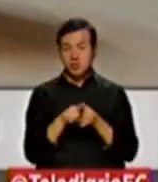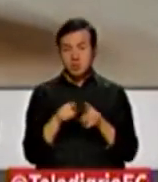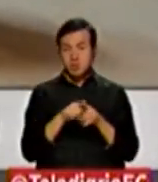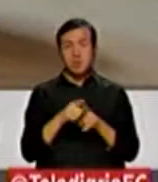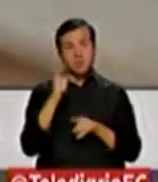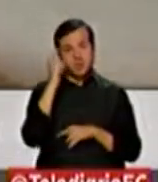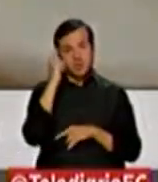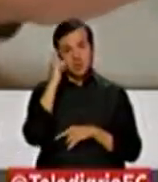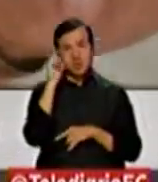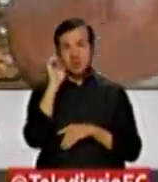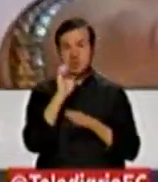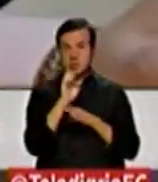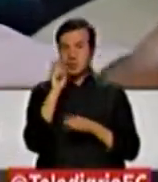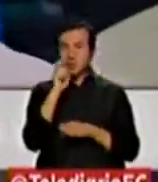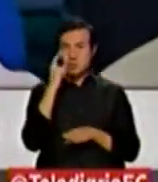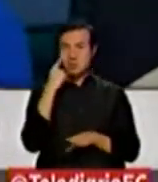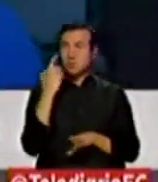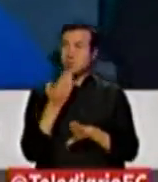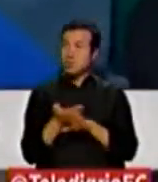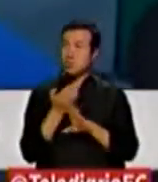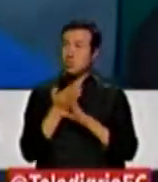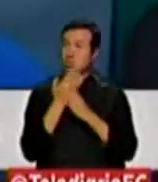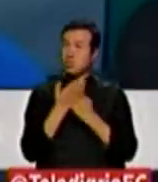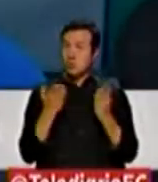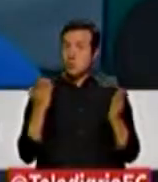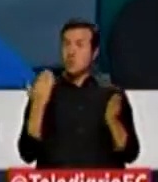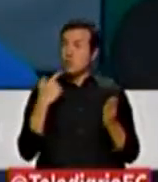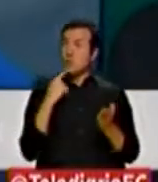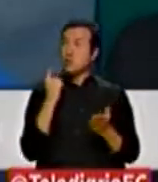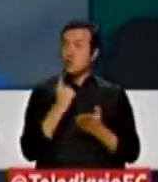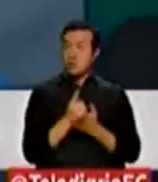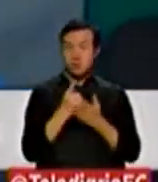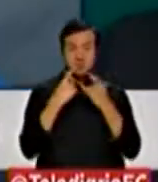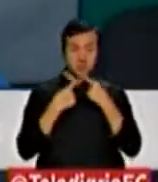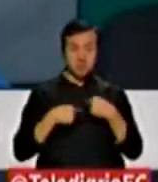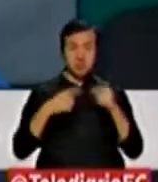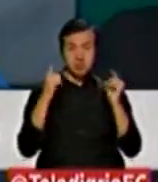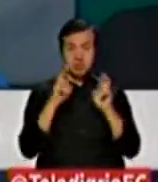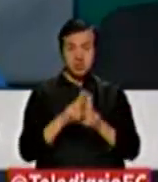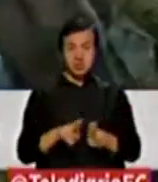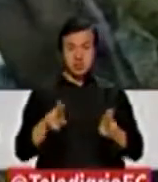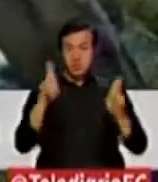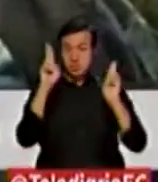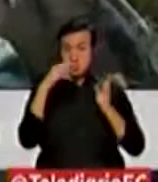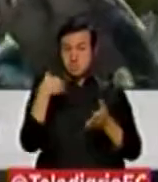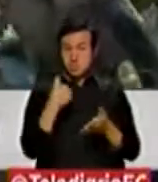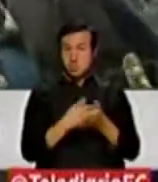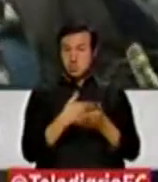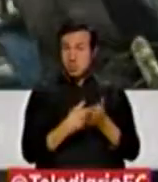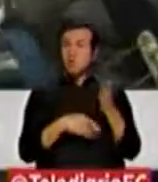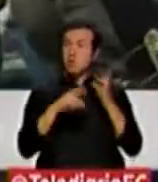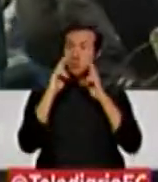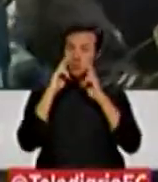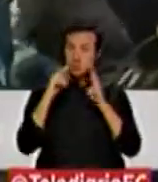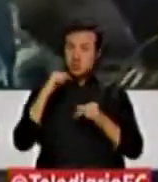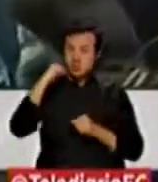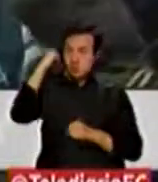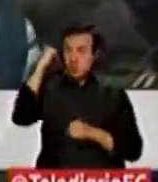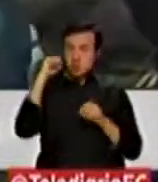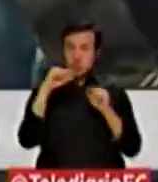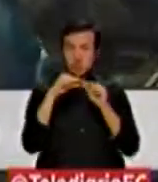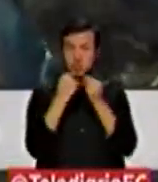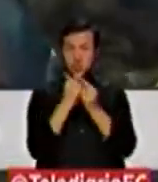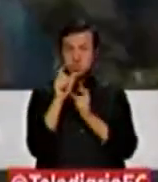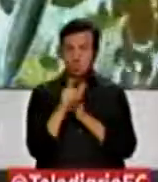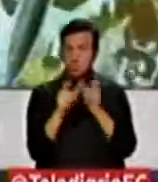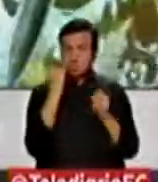que Ecuador deberá argumentar en su apelación la existencia de una declaración de las Naciones Unidas que reconoce los derechos colectivos de los